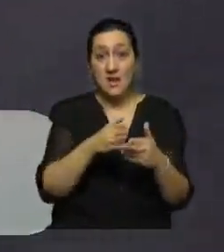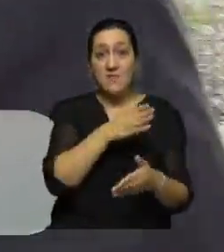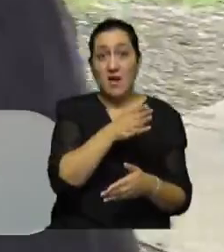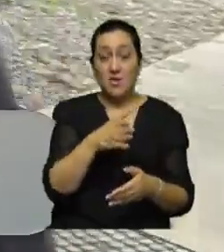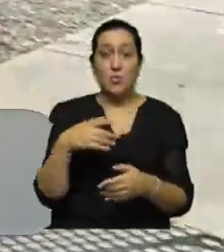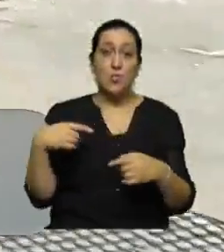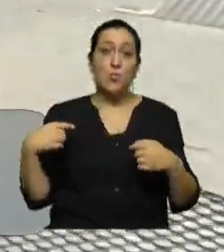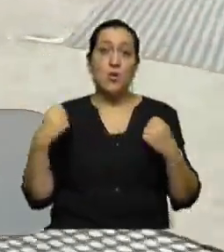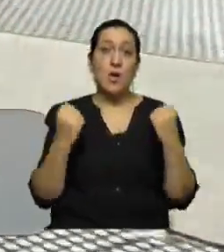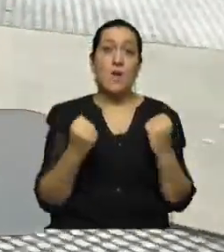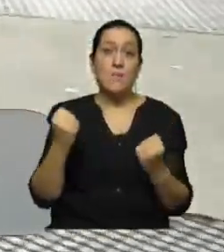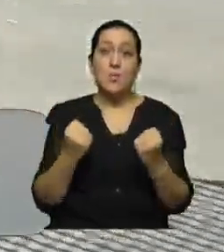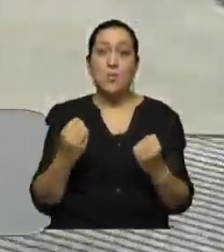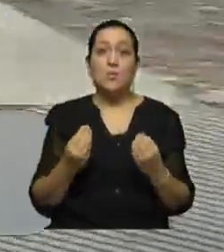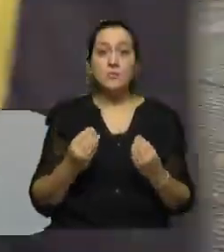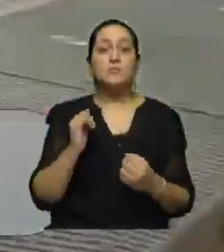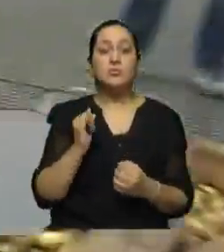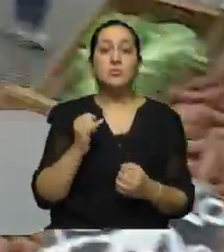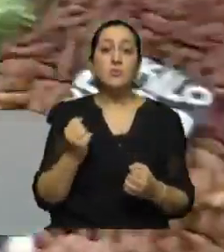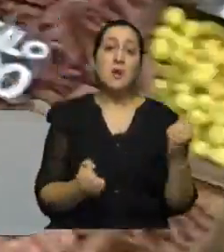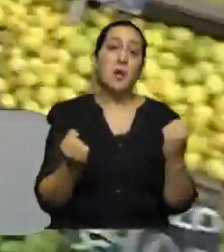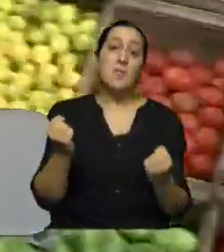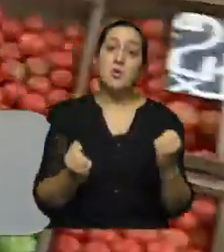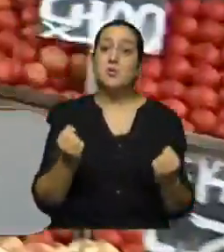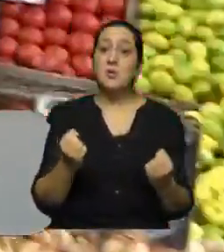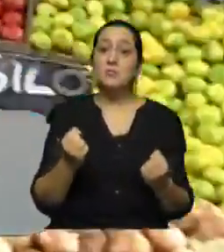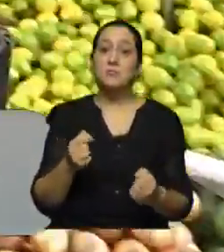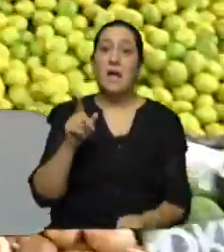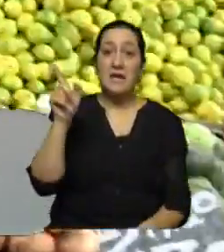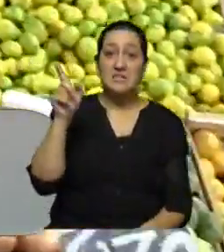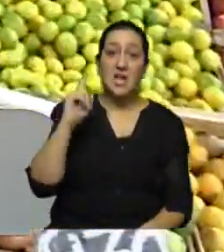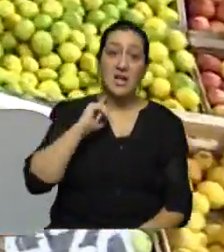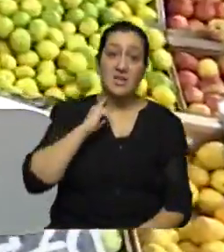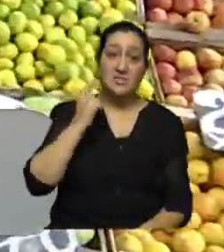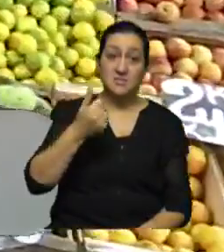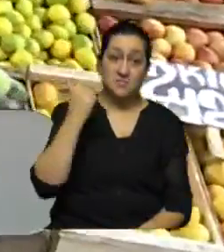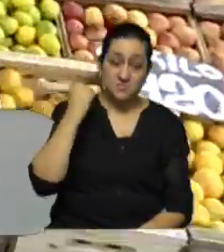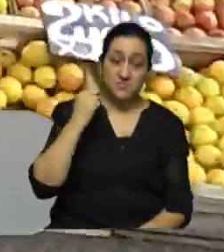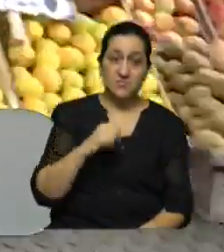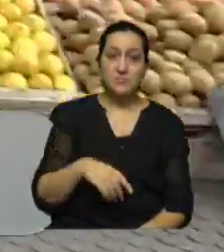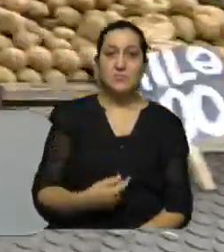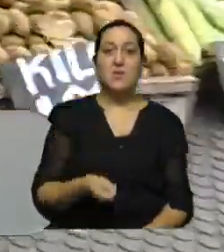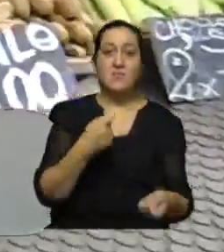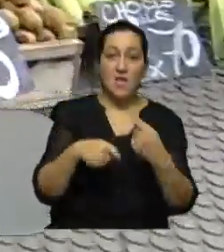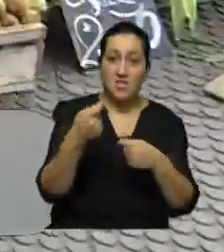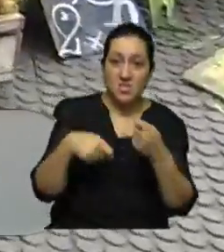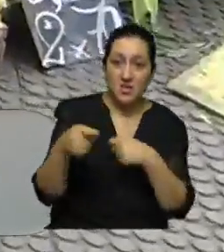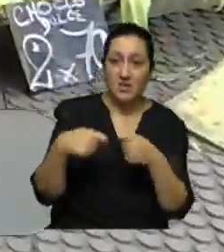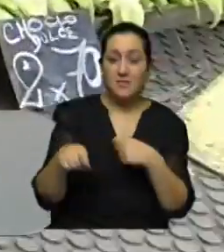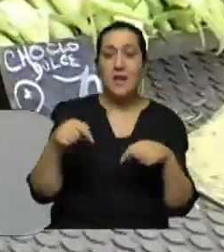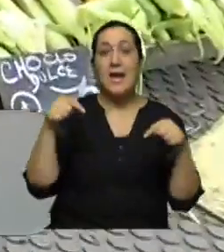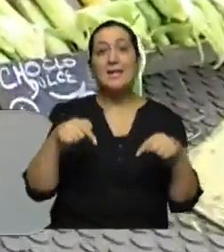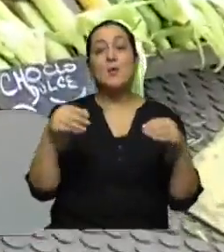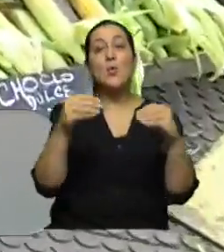con un camioncito, cómo le hacen, cómo salen? Un camioncito, una camioneta, allá aquella camioneta gris. Ahí va, y salen a meterle, mire usted, acá tenemos a